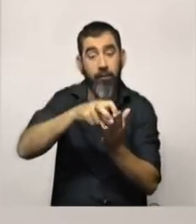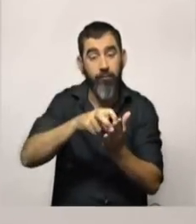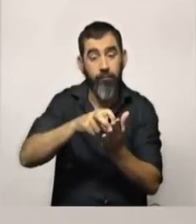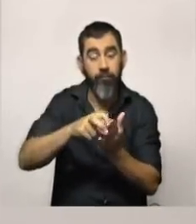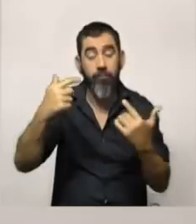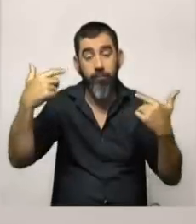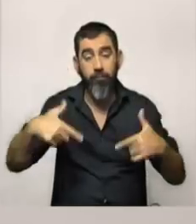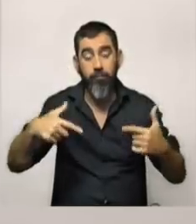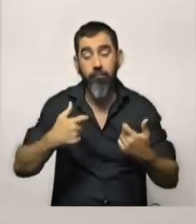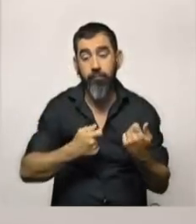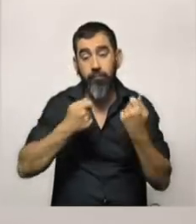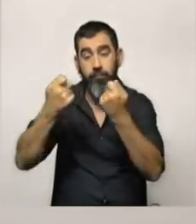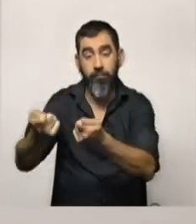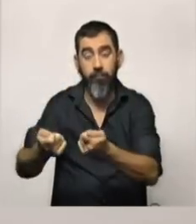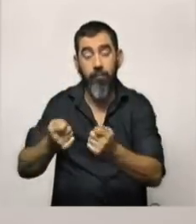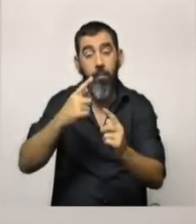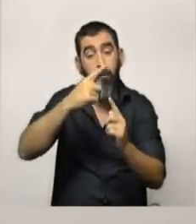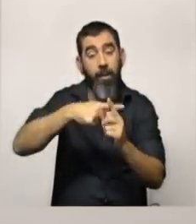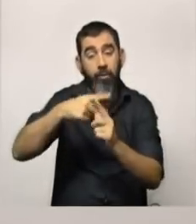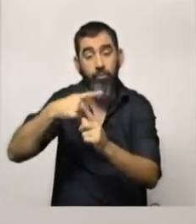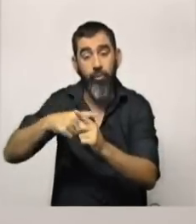la Intendencia de Salto, mes a mes,